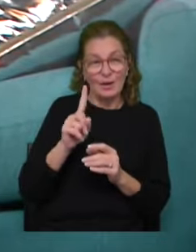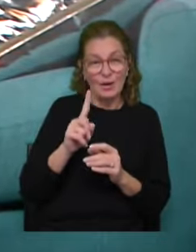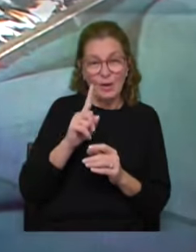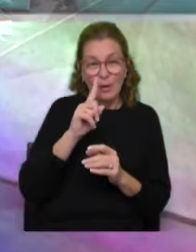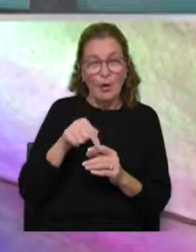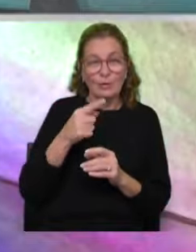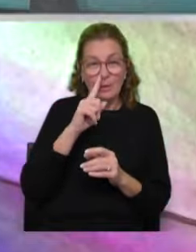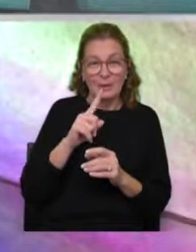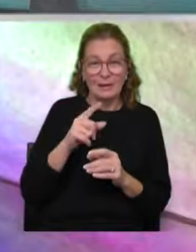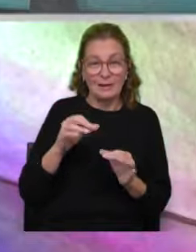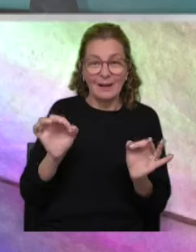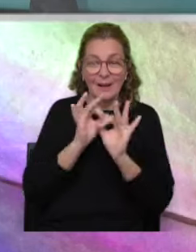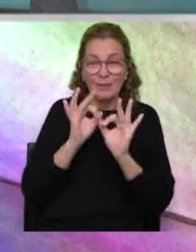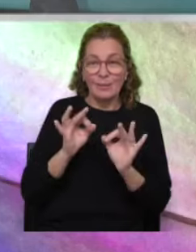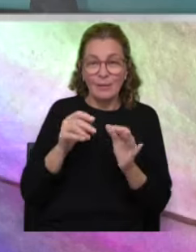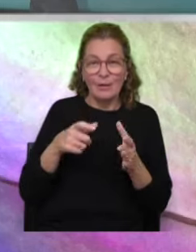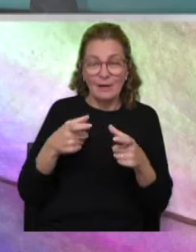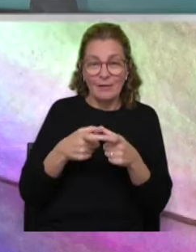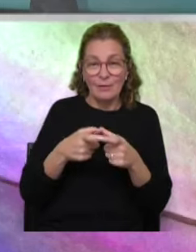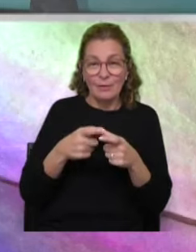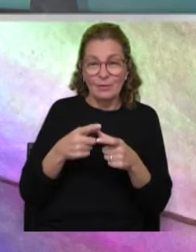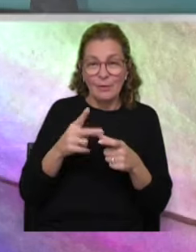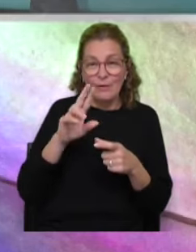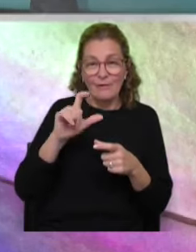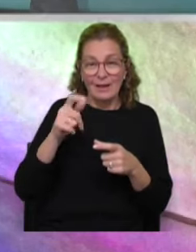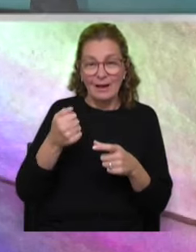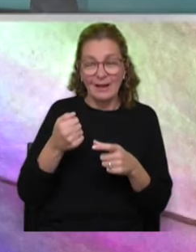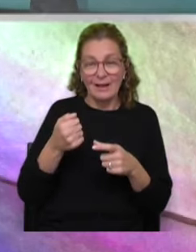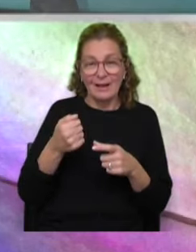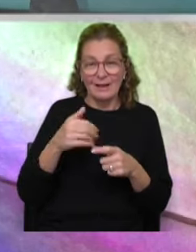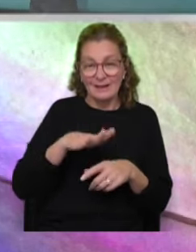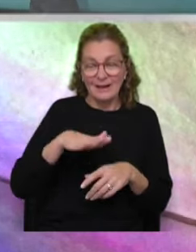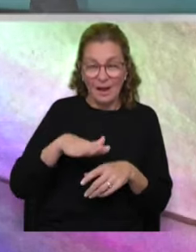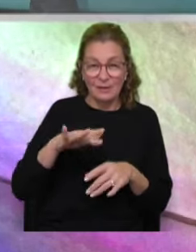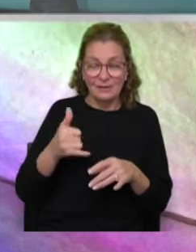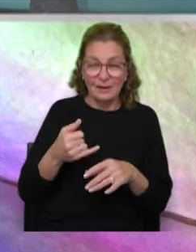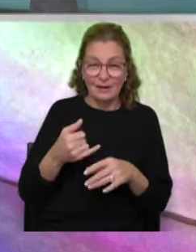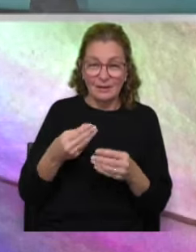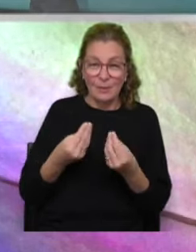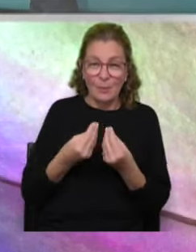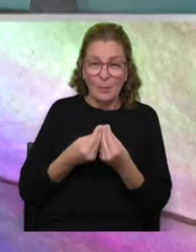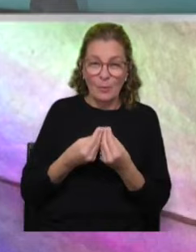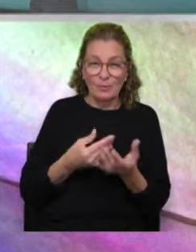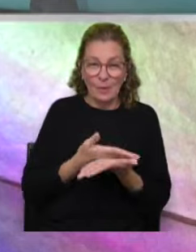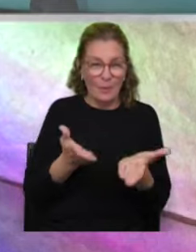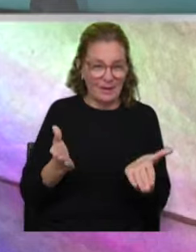Que son del enano que no cuadran con la vela. Claro. Ya que muchas ni las muestra esa.